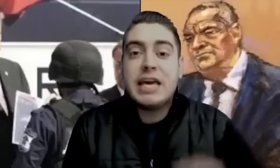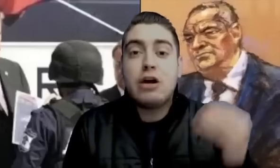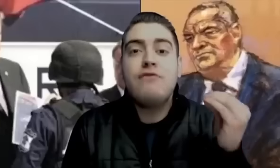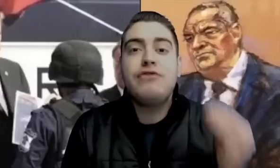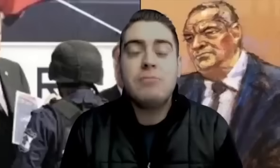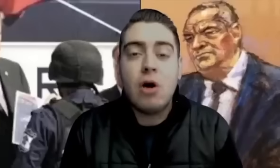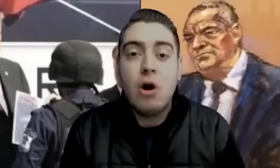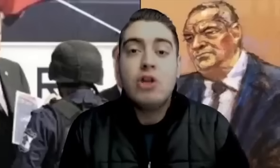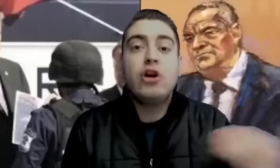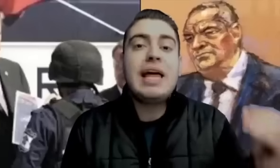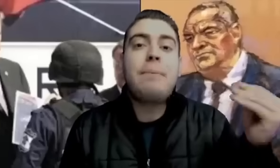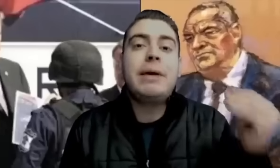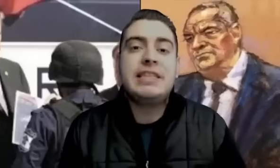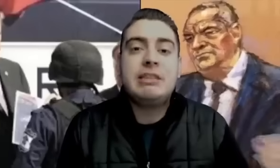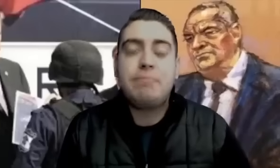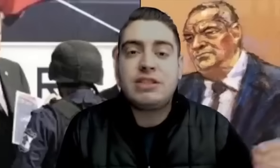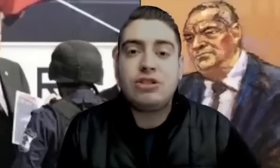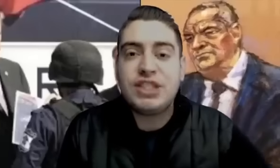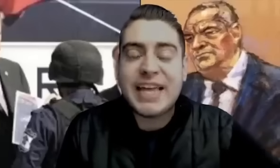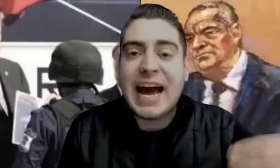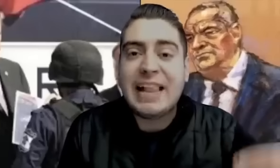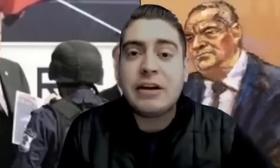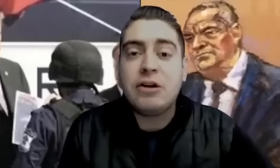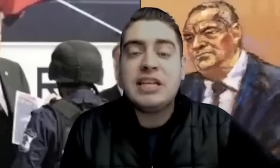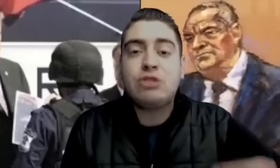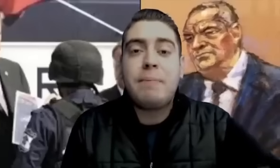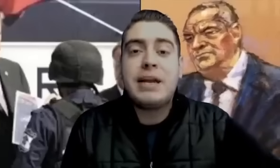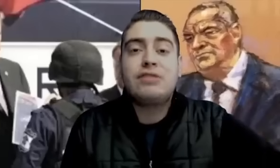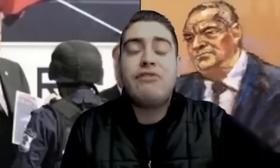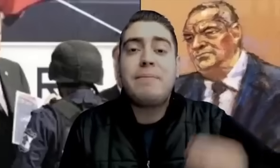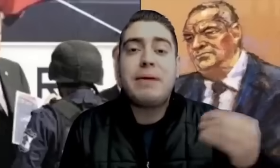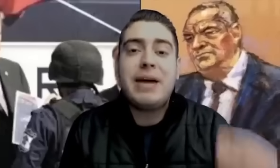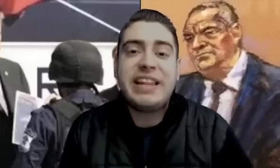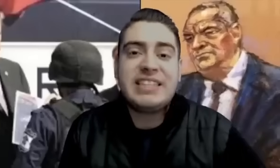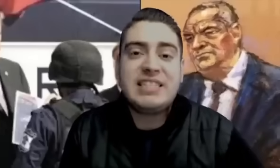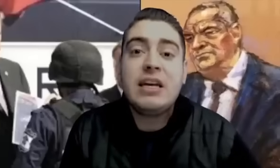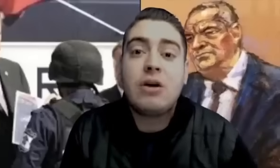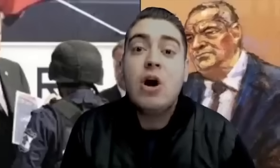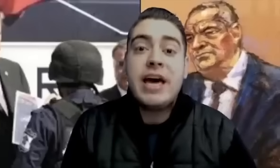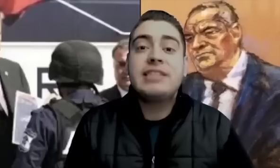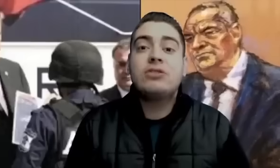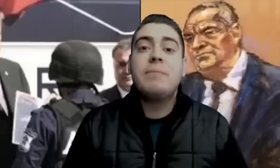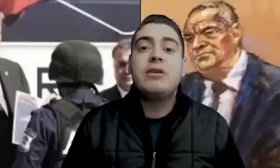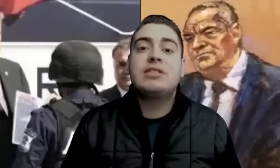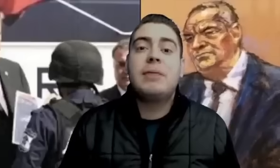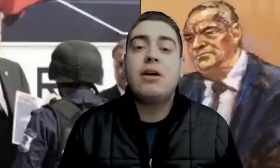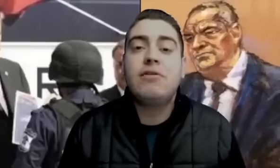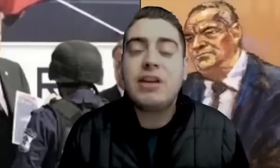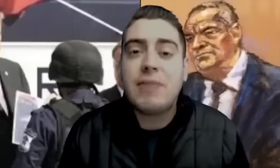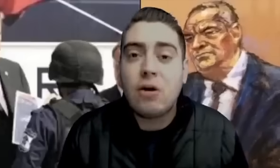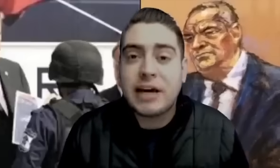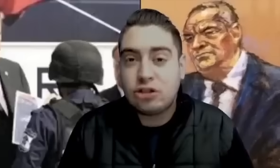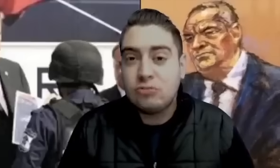Fox, y confirmó toda la participación de Calderón, y esto apenas fue el primer testigo. Esto, amigos,